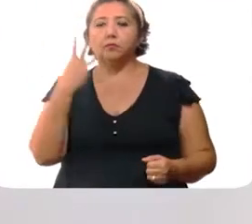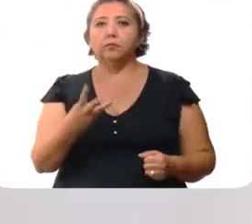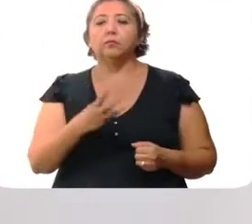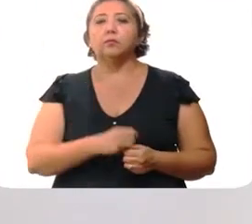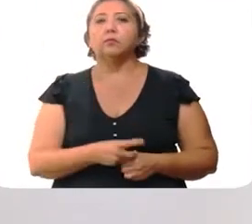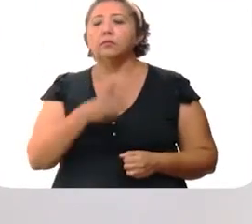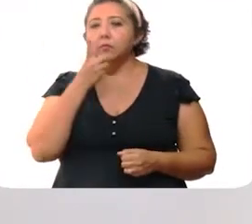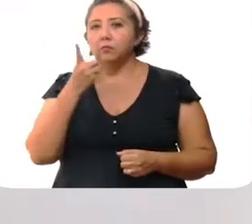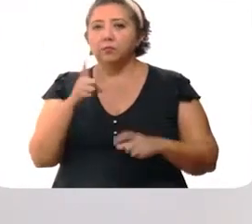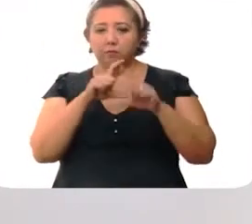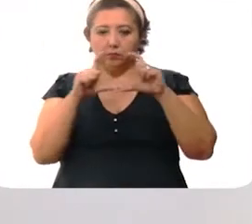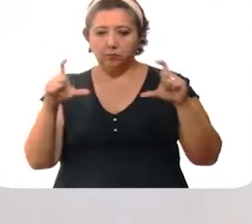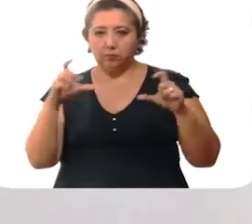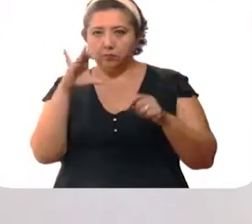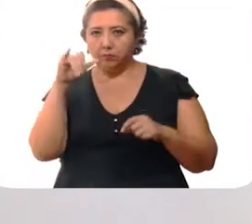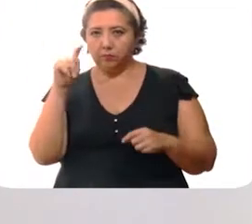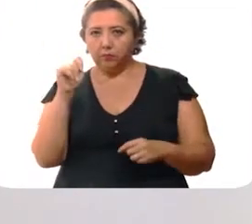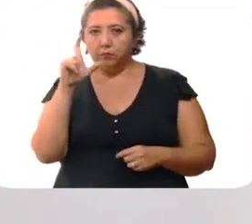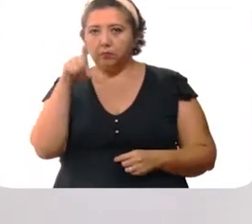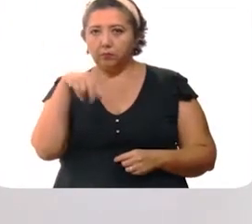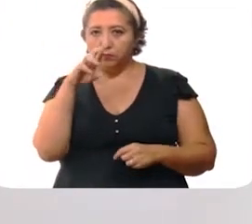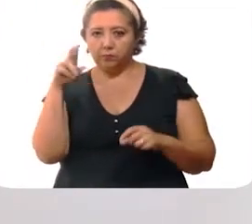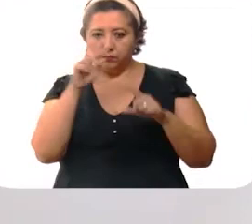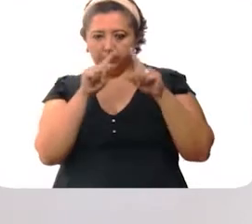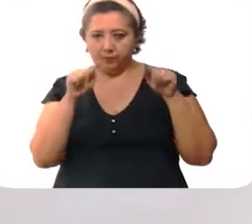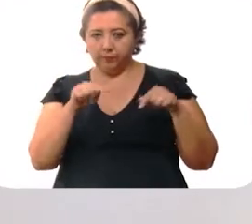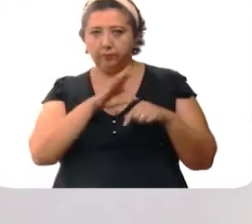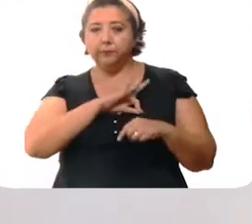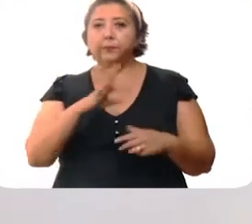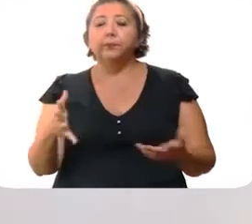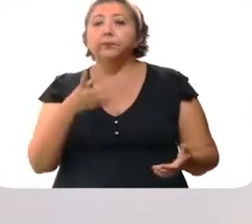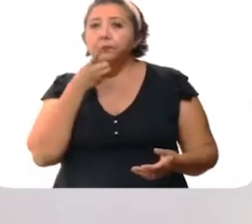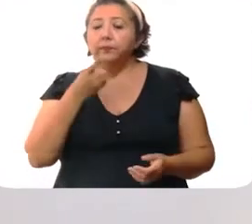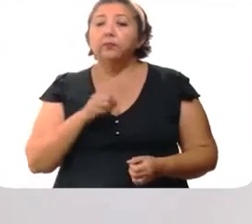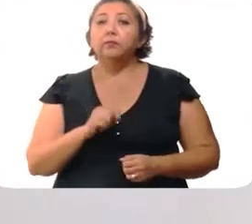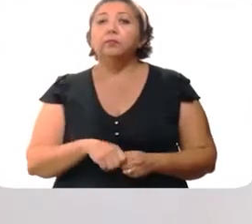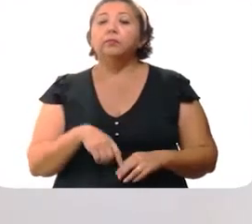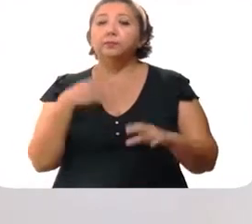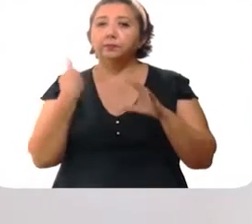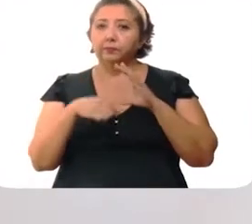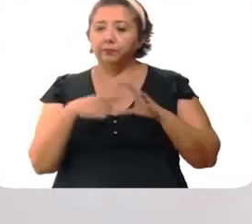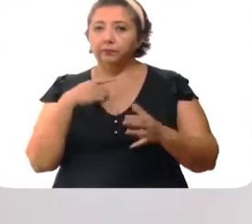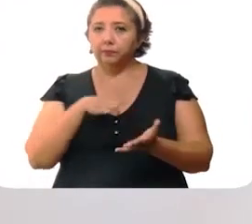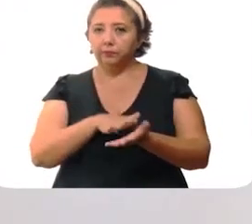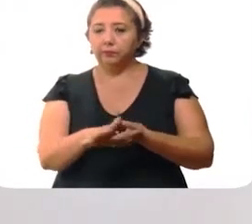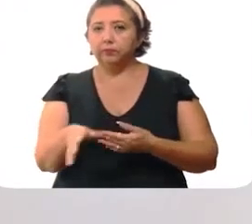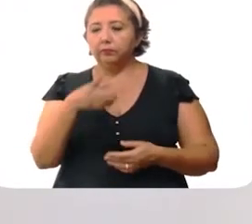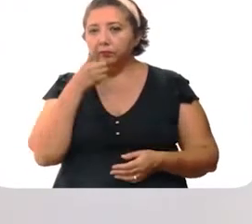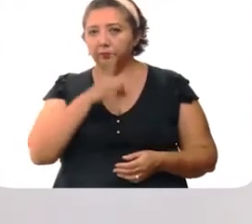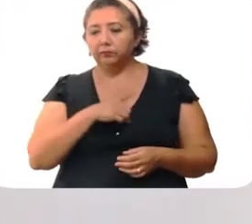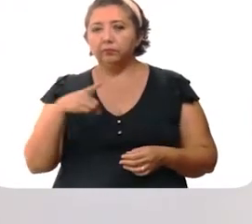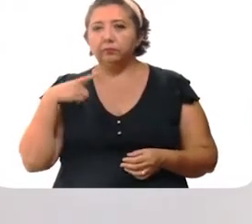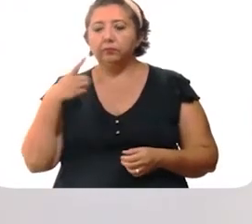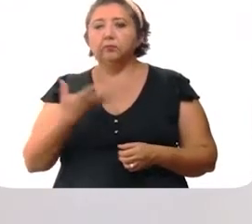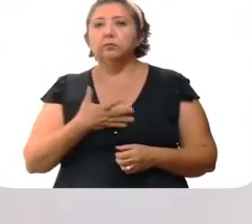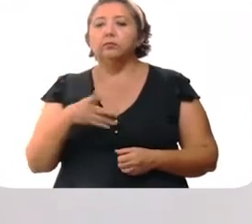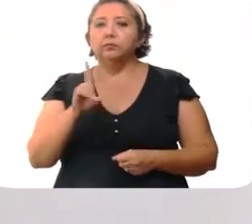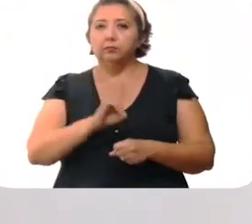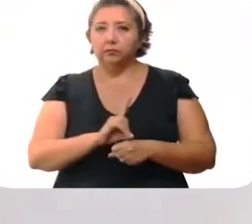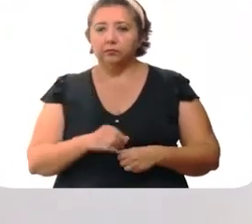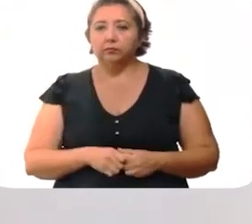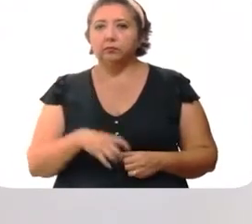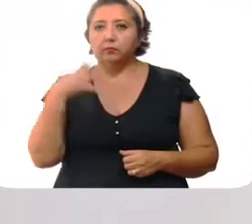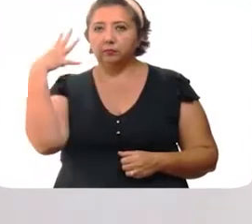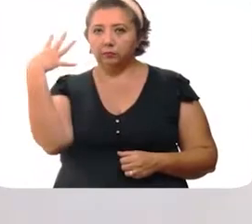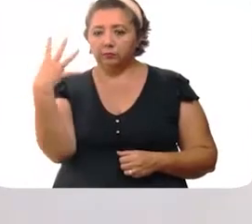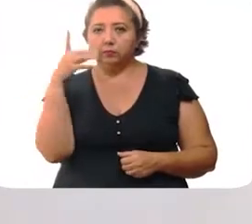Aparecerá un comprobante de cita con un código QR, el cual se podrá mandar por correo electrónico o imprimir. Deberán llevar el día de su cita. 4.